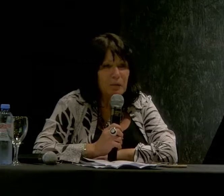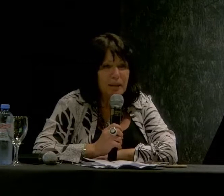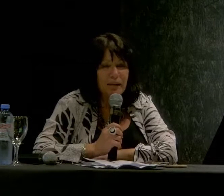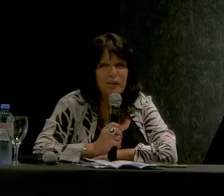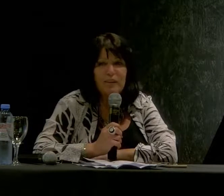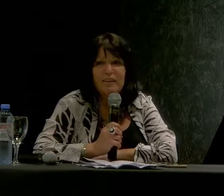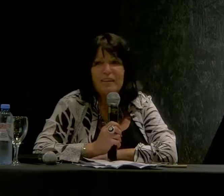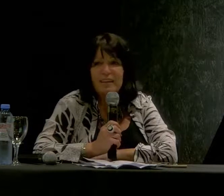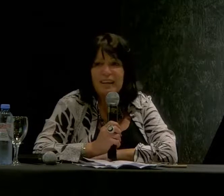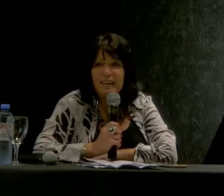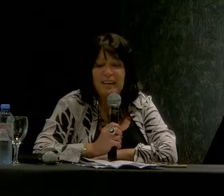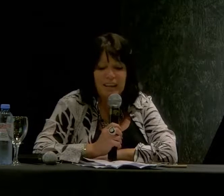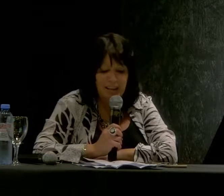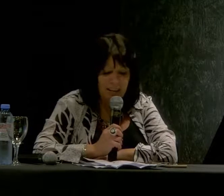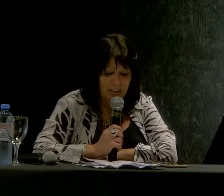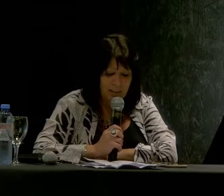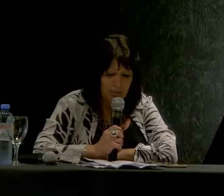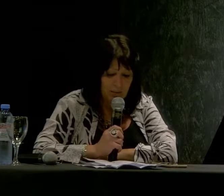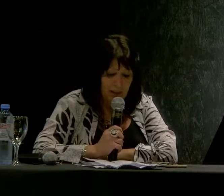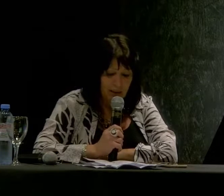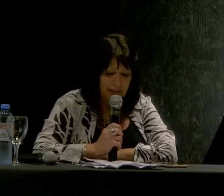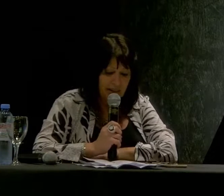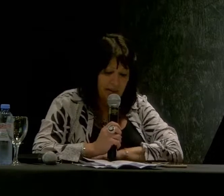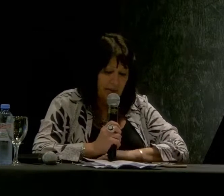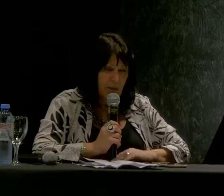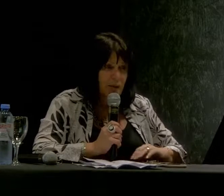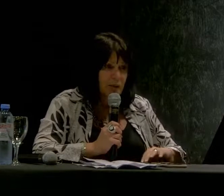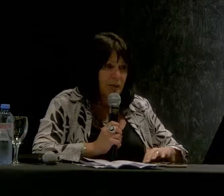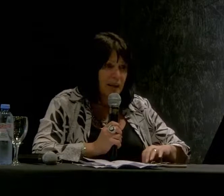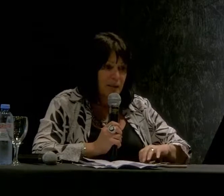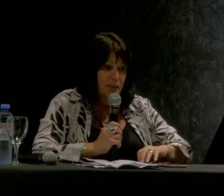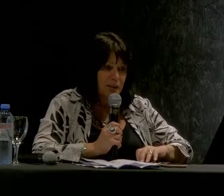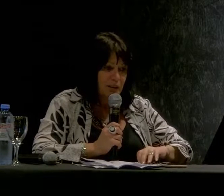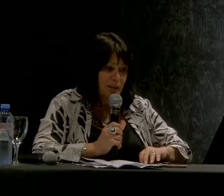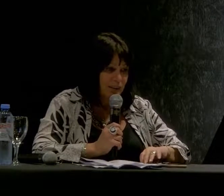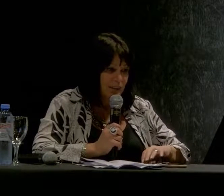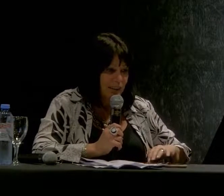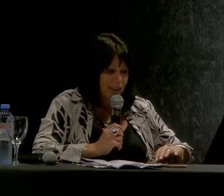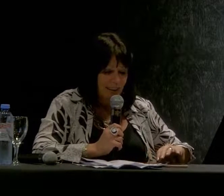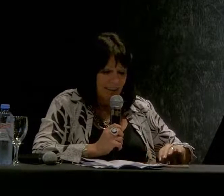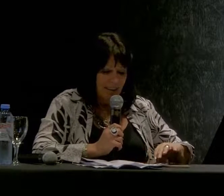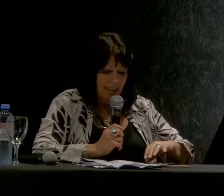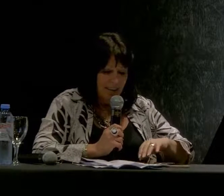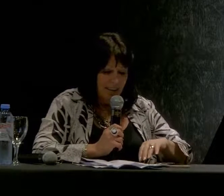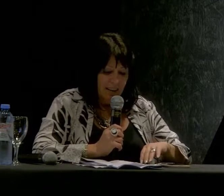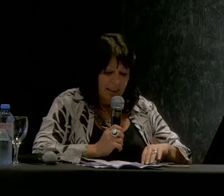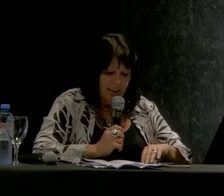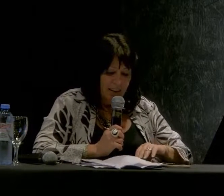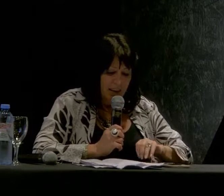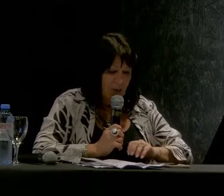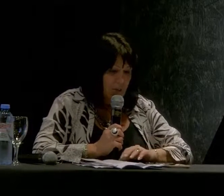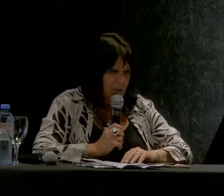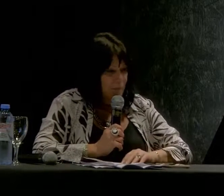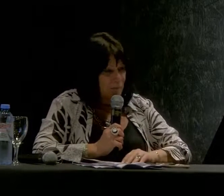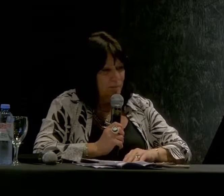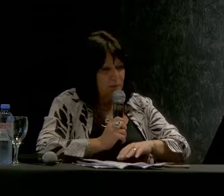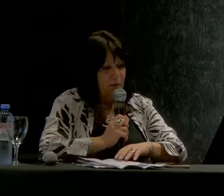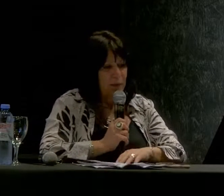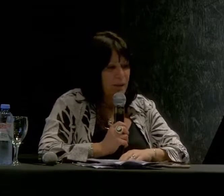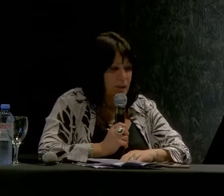CAPA 1 opinando y de la gente de Landis. Así que veremos a ver cuál es la posición de